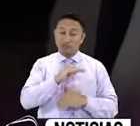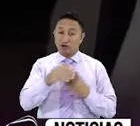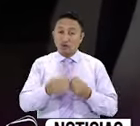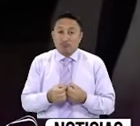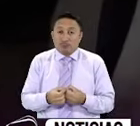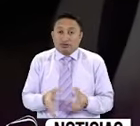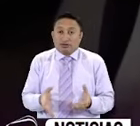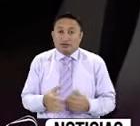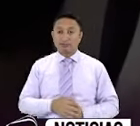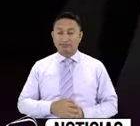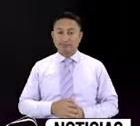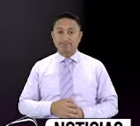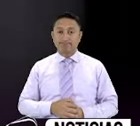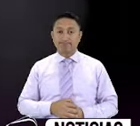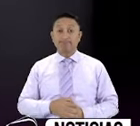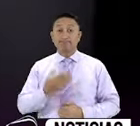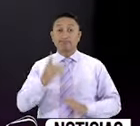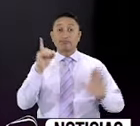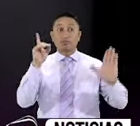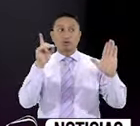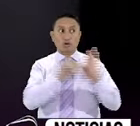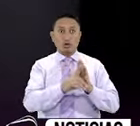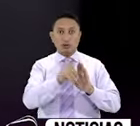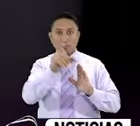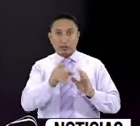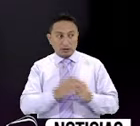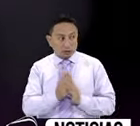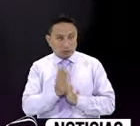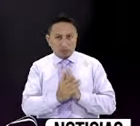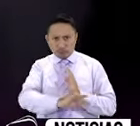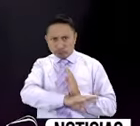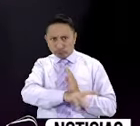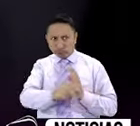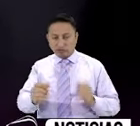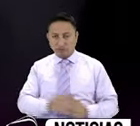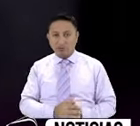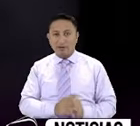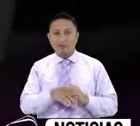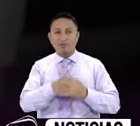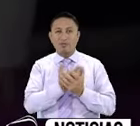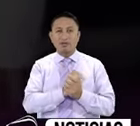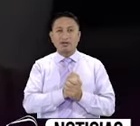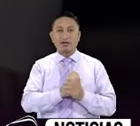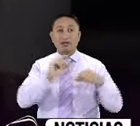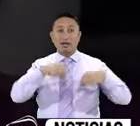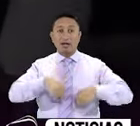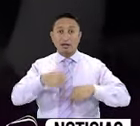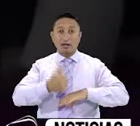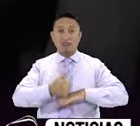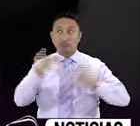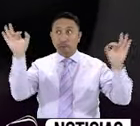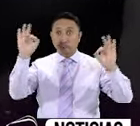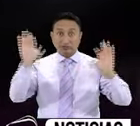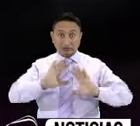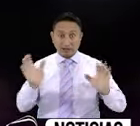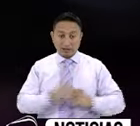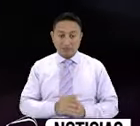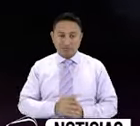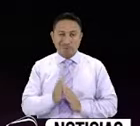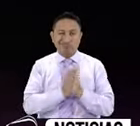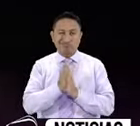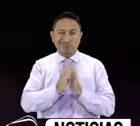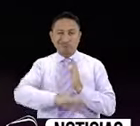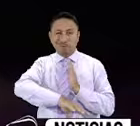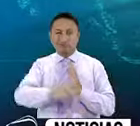Además, se denuncian intentos de robo por parte de antisociales que aprovechan la ausencia del servicio de energía eléctrica para hacer de las suyas.